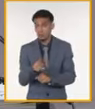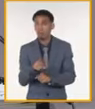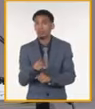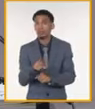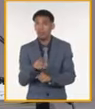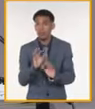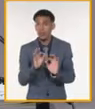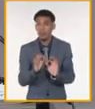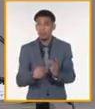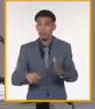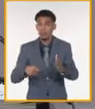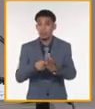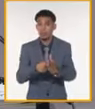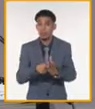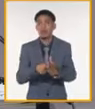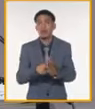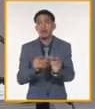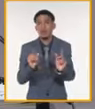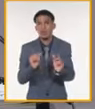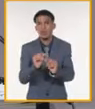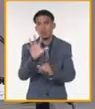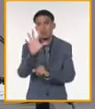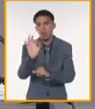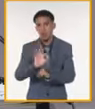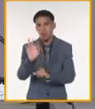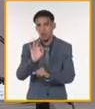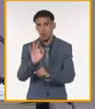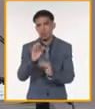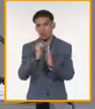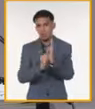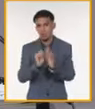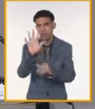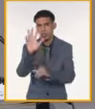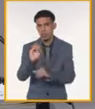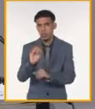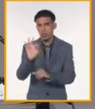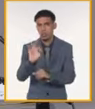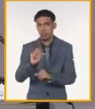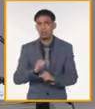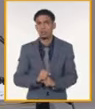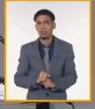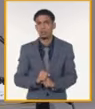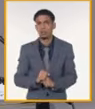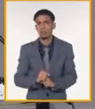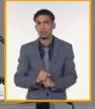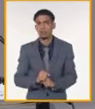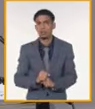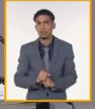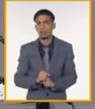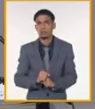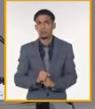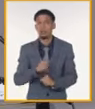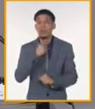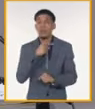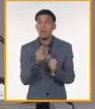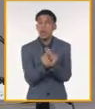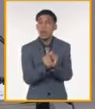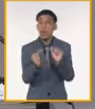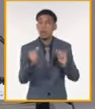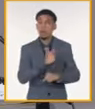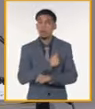las ventas estará reducido a un 5% mientras que cuando lo realiza por sus vías de forma liberada la